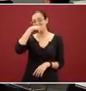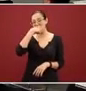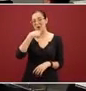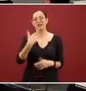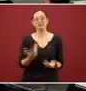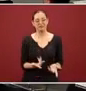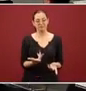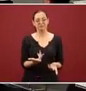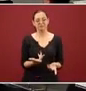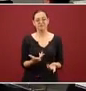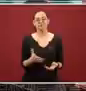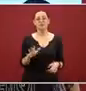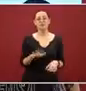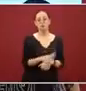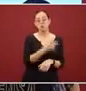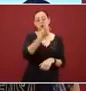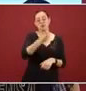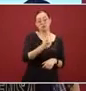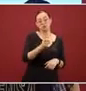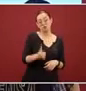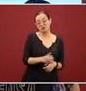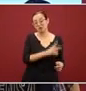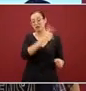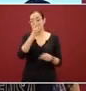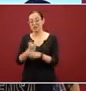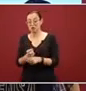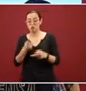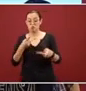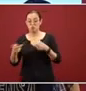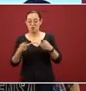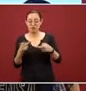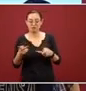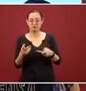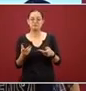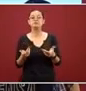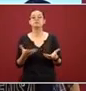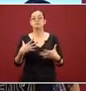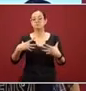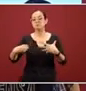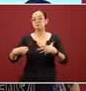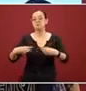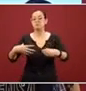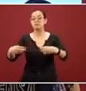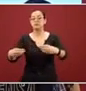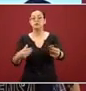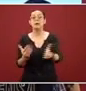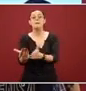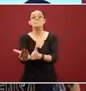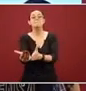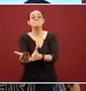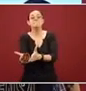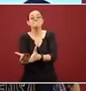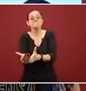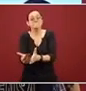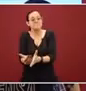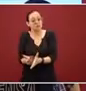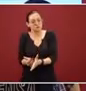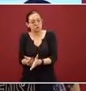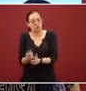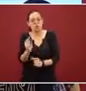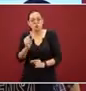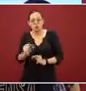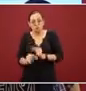otro repertorio de intervenciones que se llaman de mitigación. Y mitigación quiere decir reducir, volver más lenta